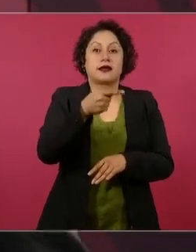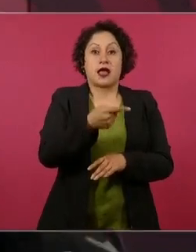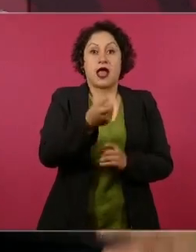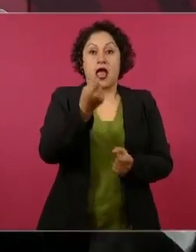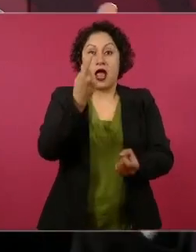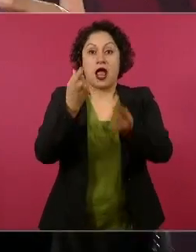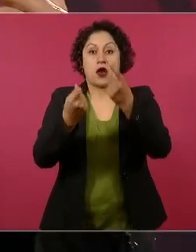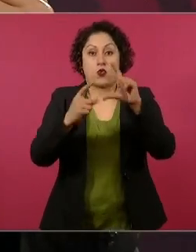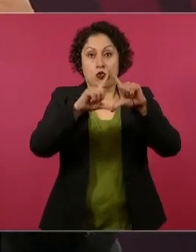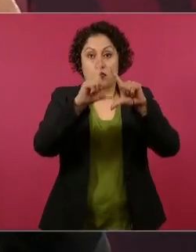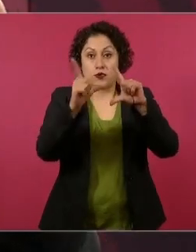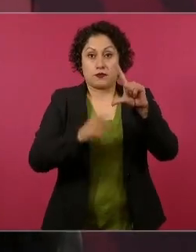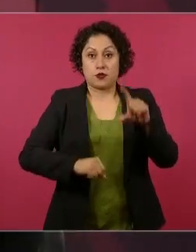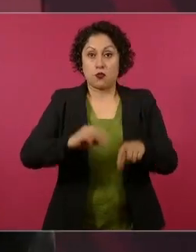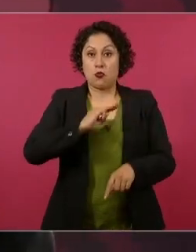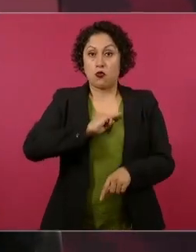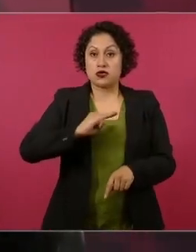porque